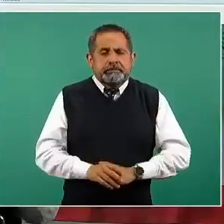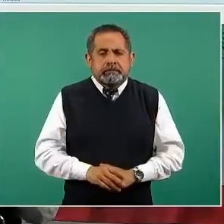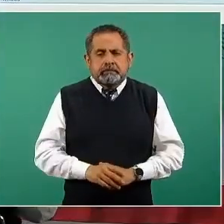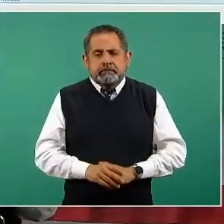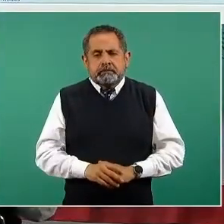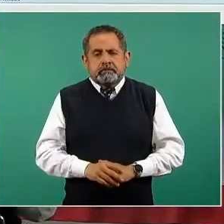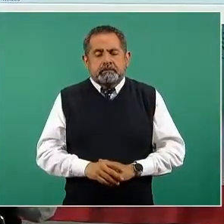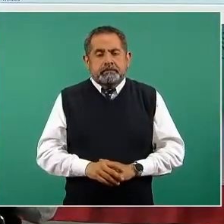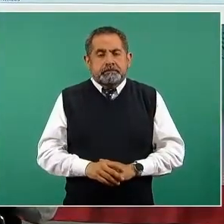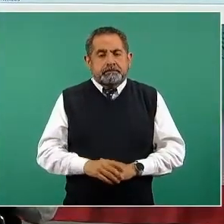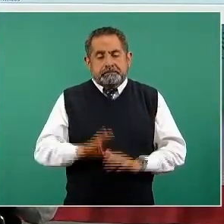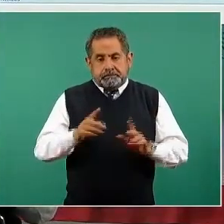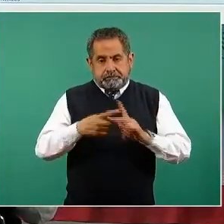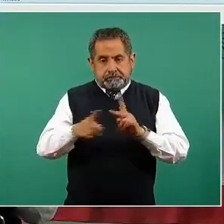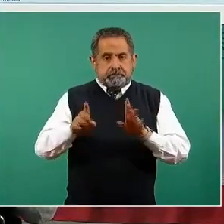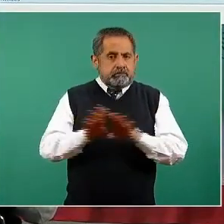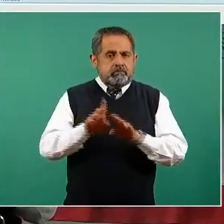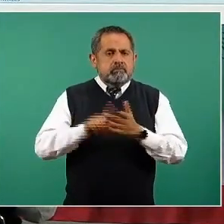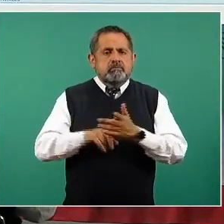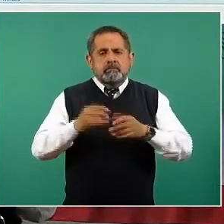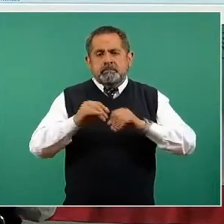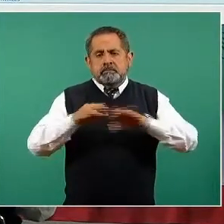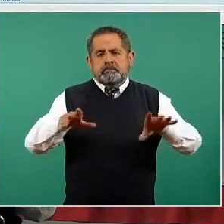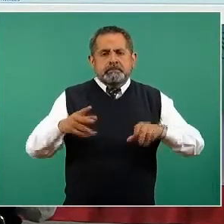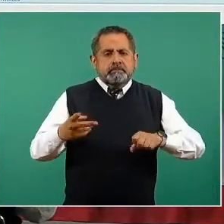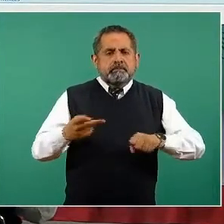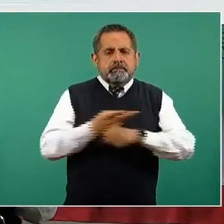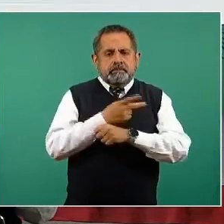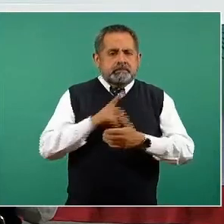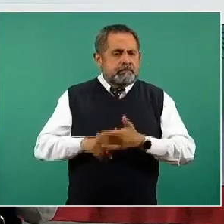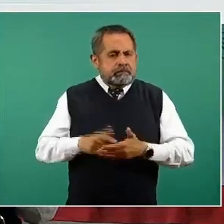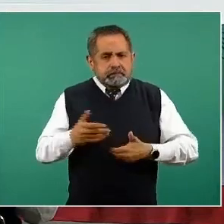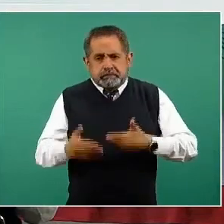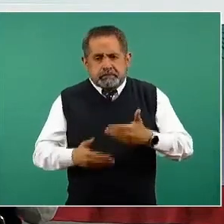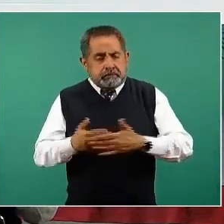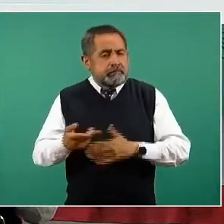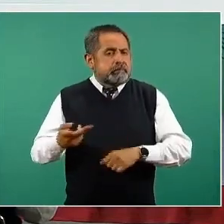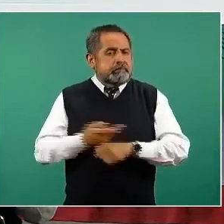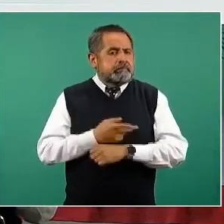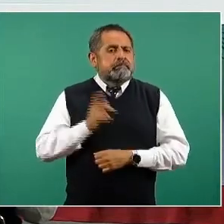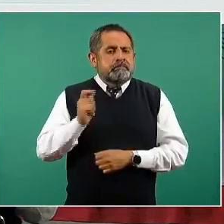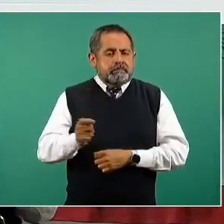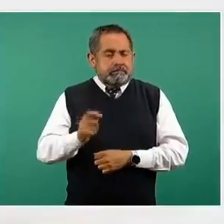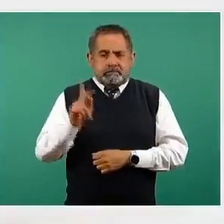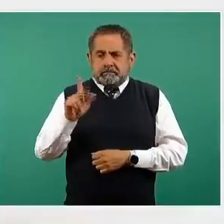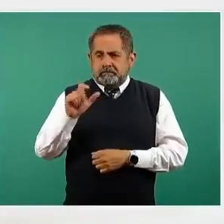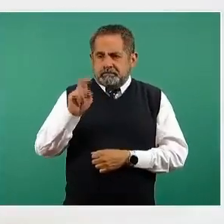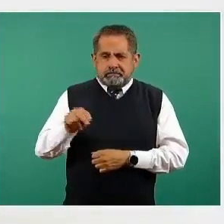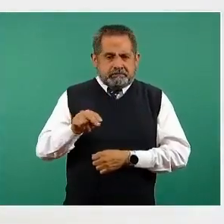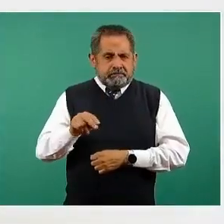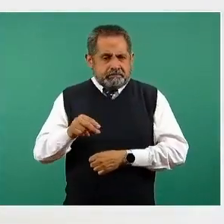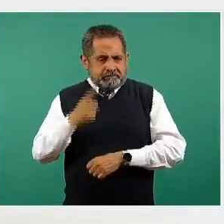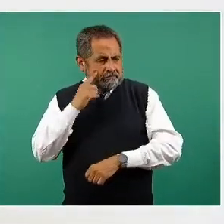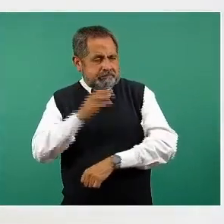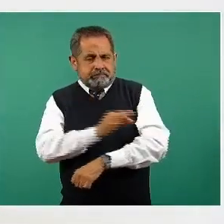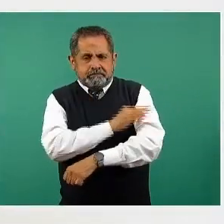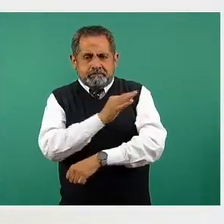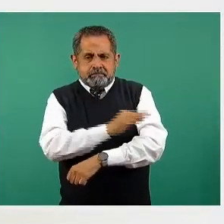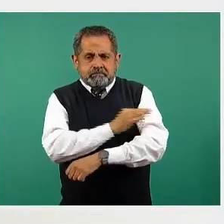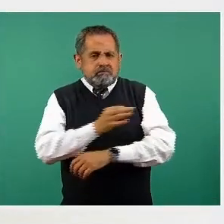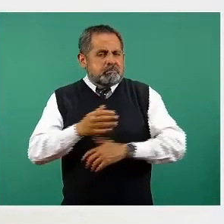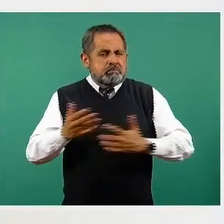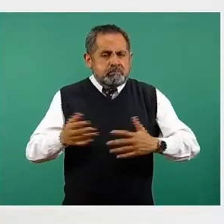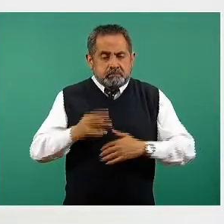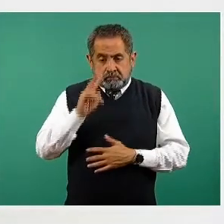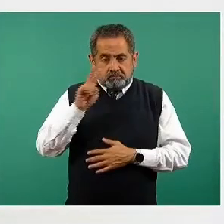Vamos a empezar ahora con el grupo de información que tiene que ver con el avance de la Estrategia Nacional de Vacunación. En esta gráfica,